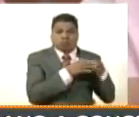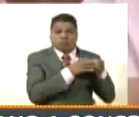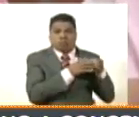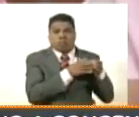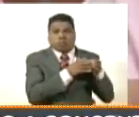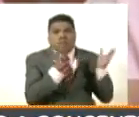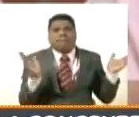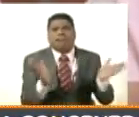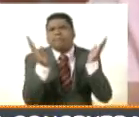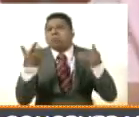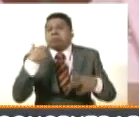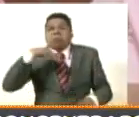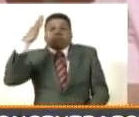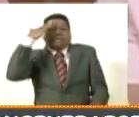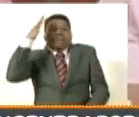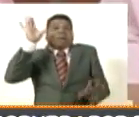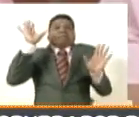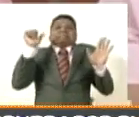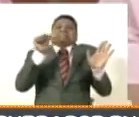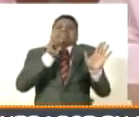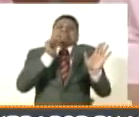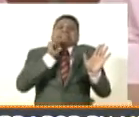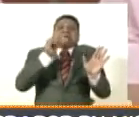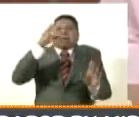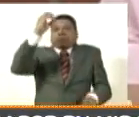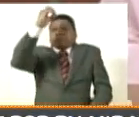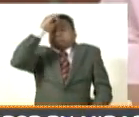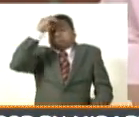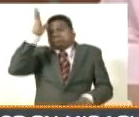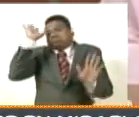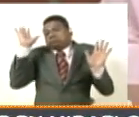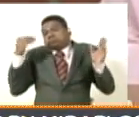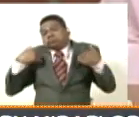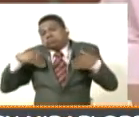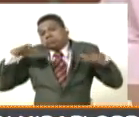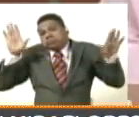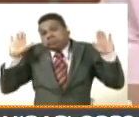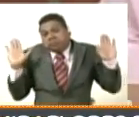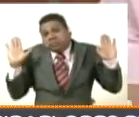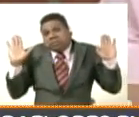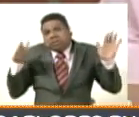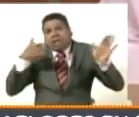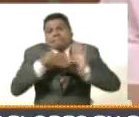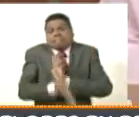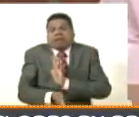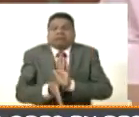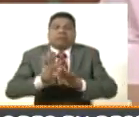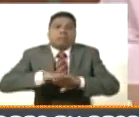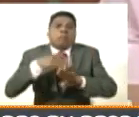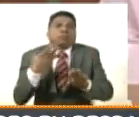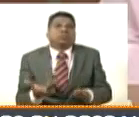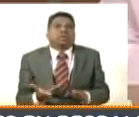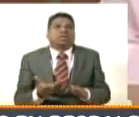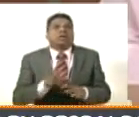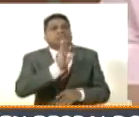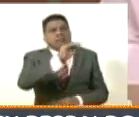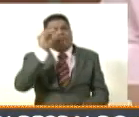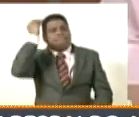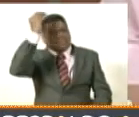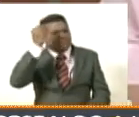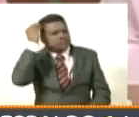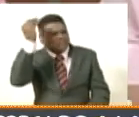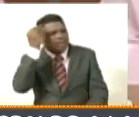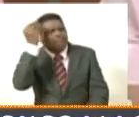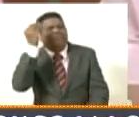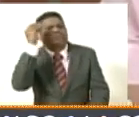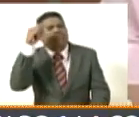impulsados, no sabemos por qué acto de irracionalidad, llevando a cabo estos eventos, a llamarlos a la reflexión. Y es lo